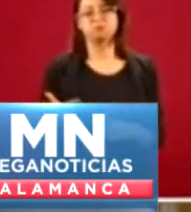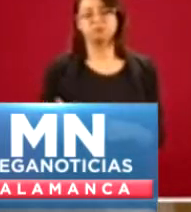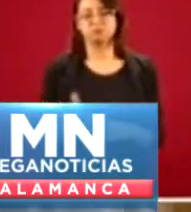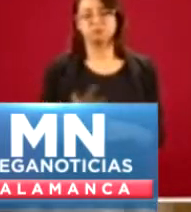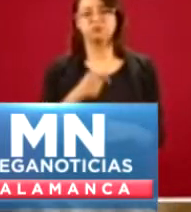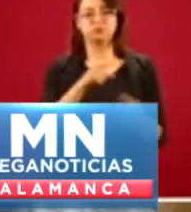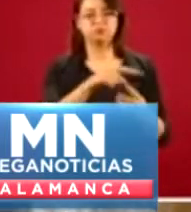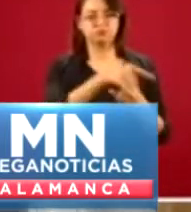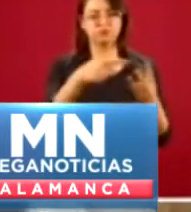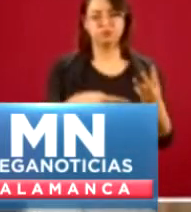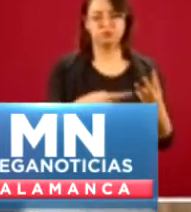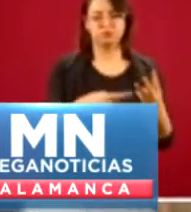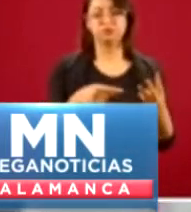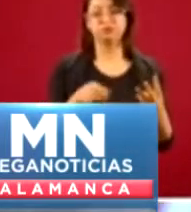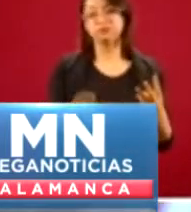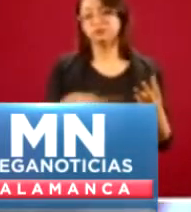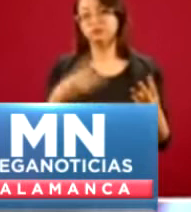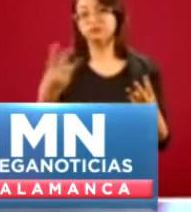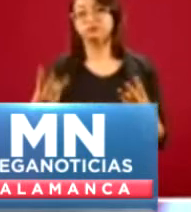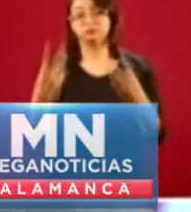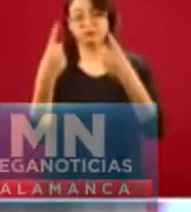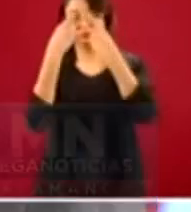y a tres marinos